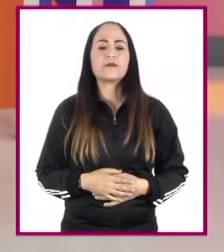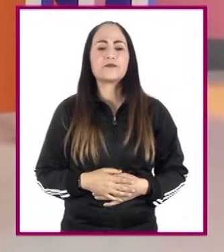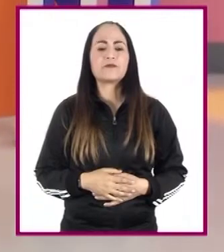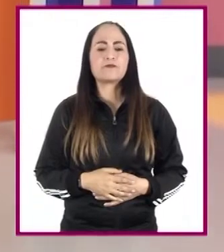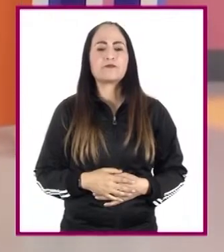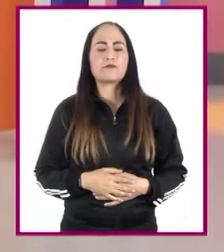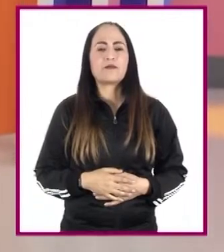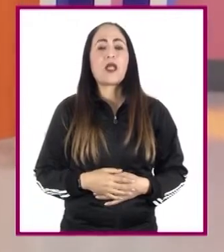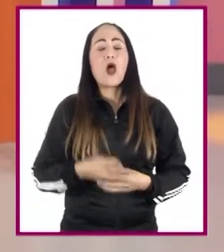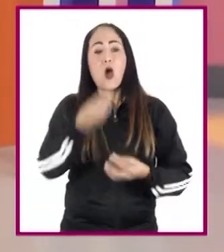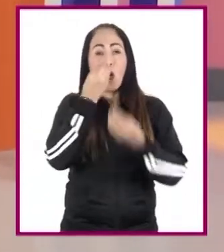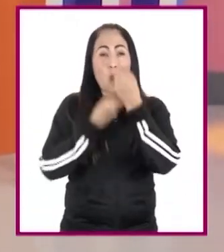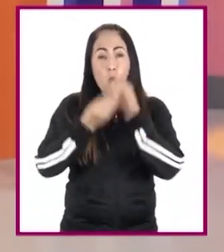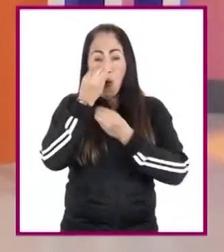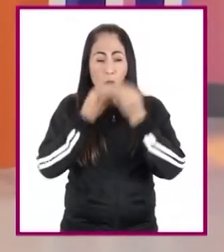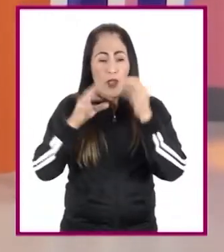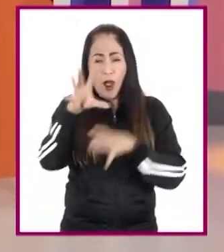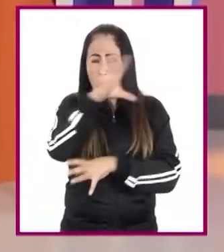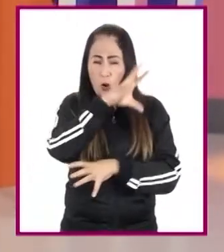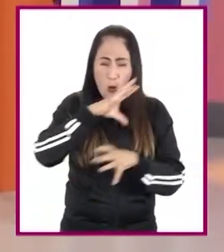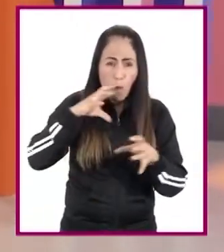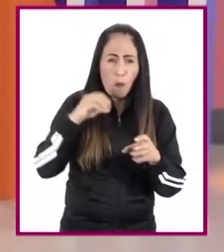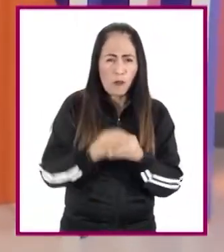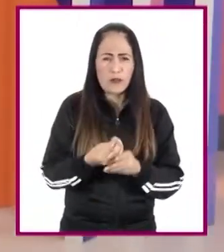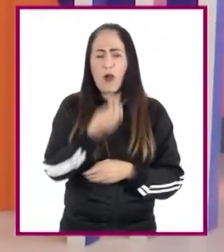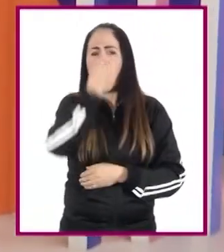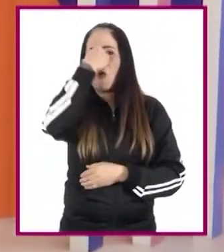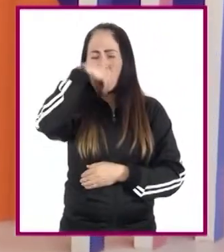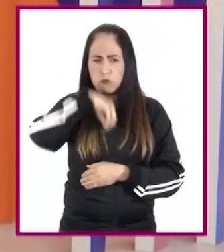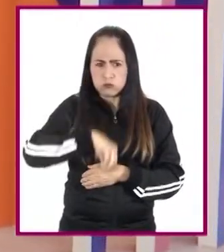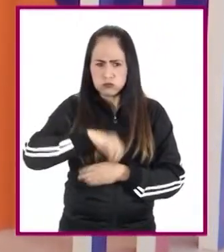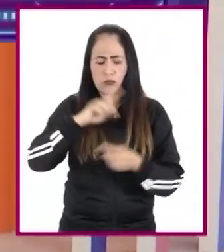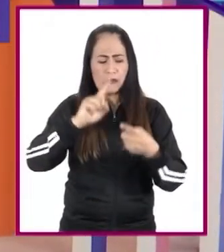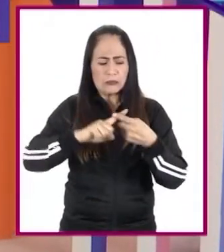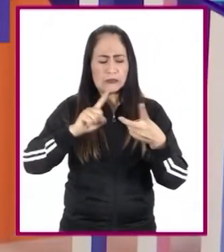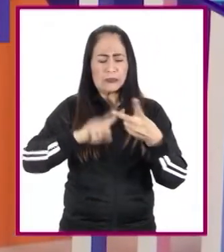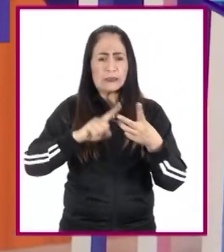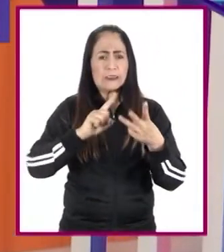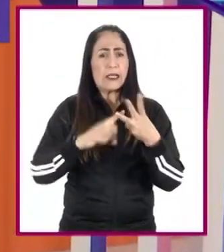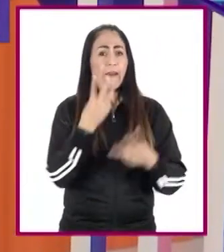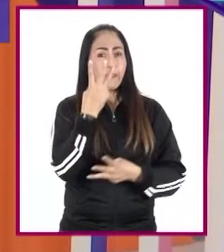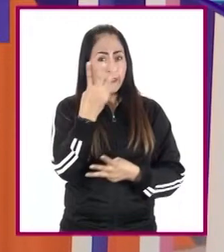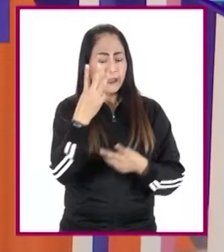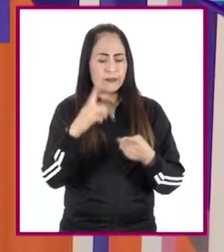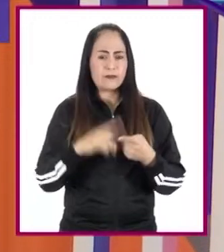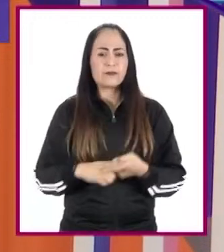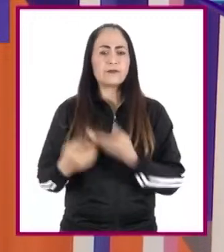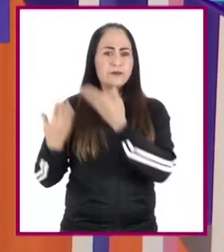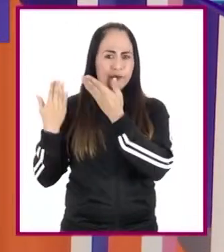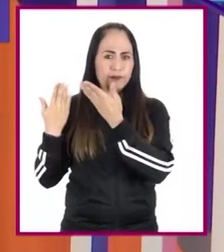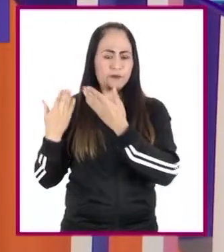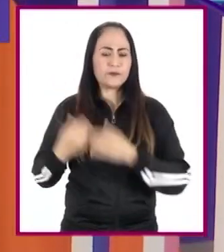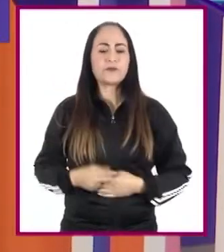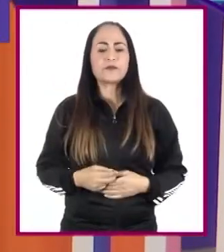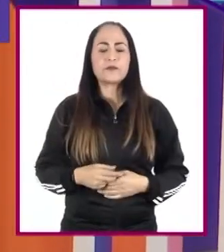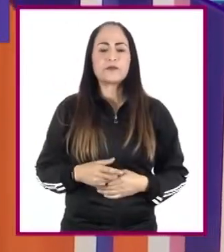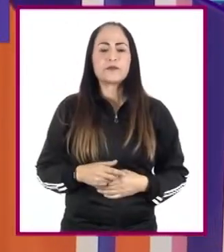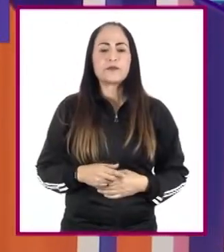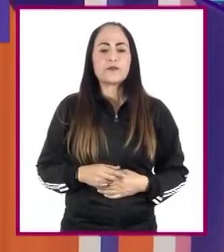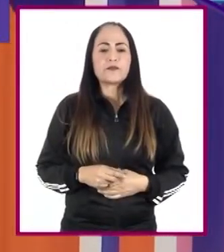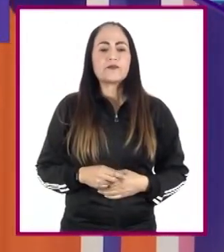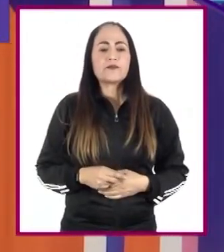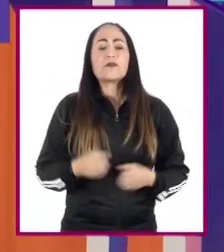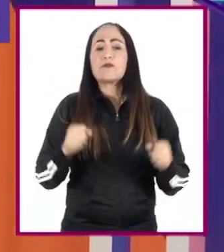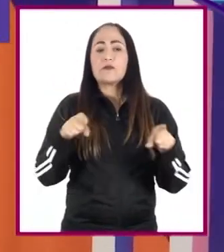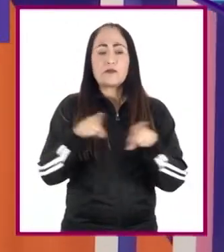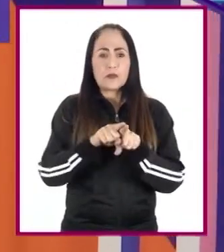Todos los alimentos que ingerimos deben aportarnos los 3 nutrimentos principales: proteínas, carbohidratos y lípidos, así